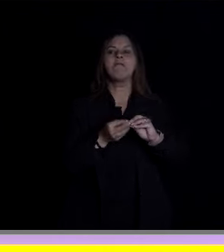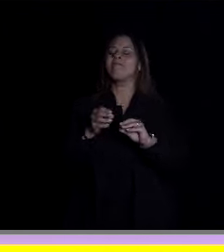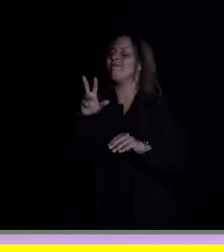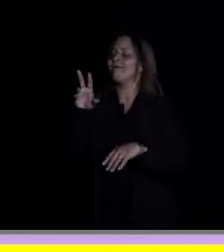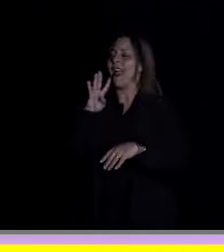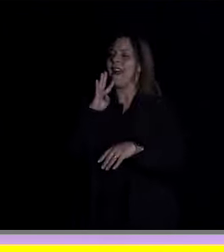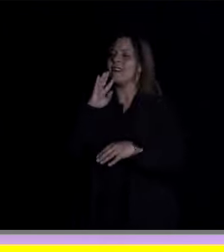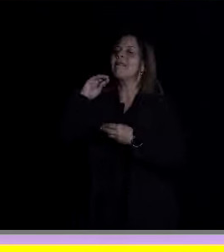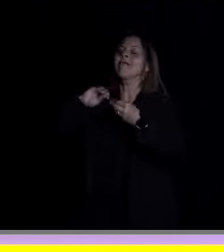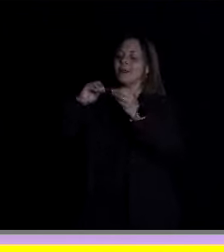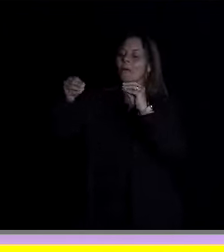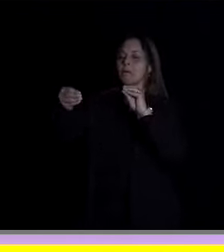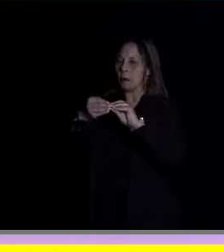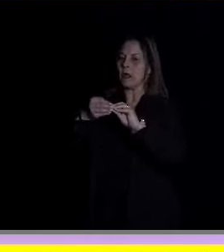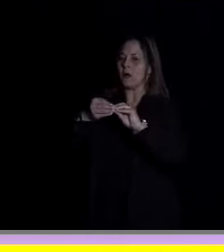datos.